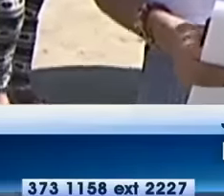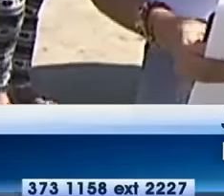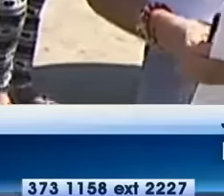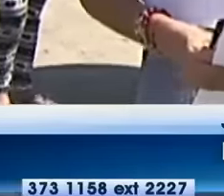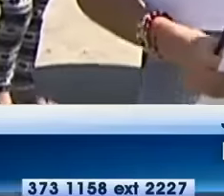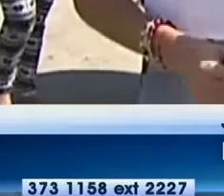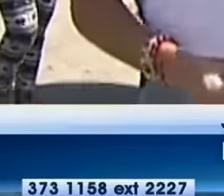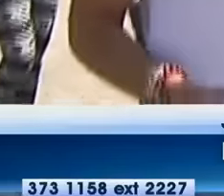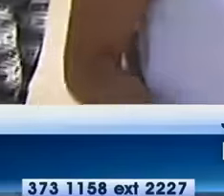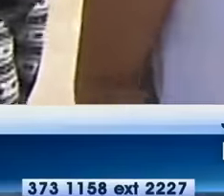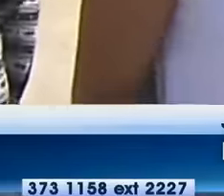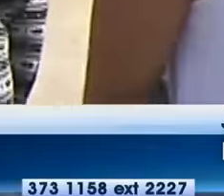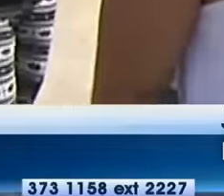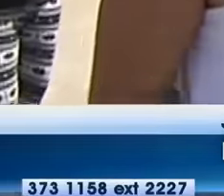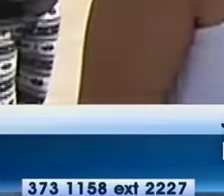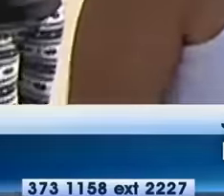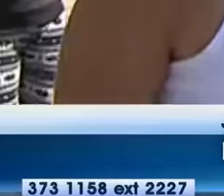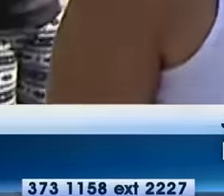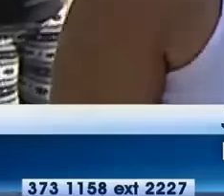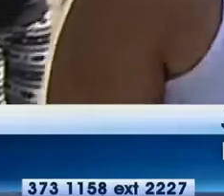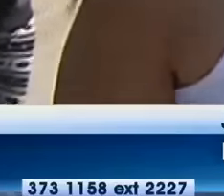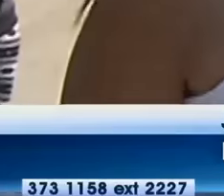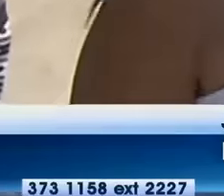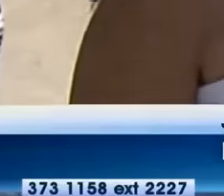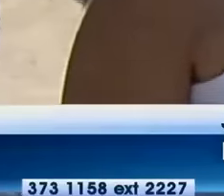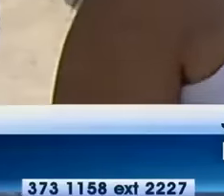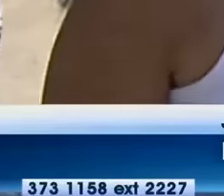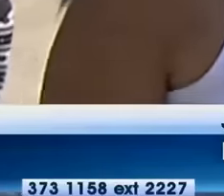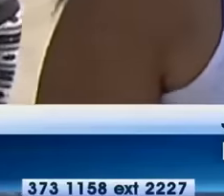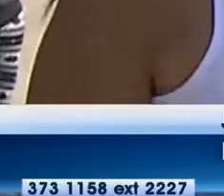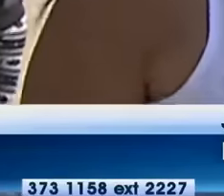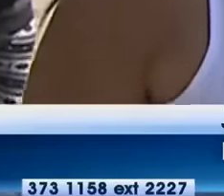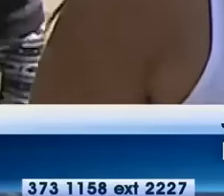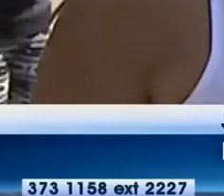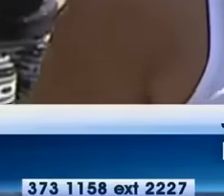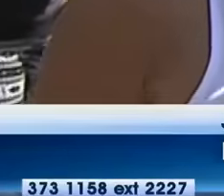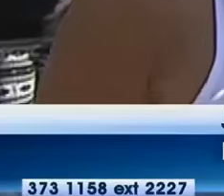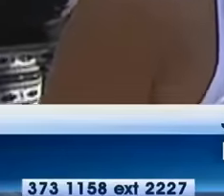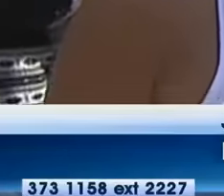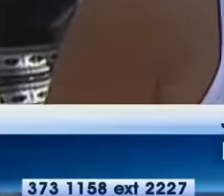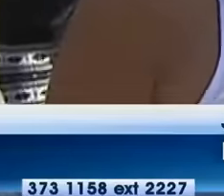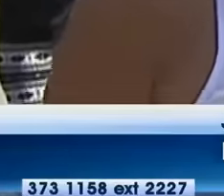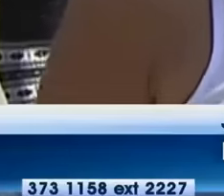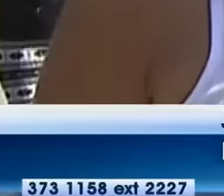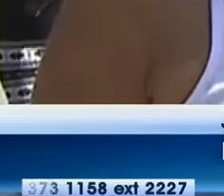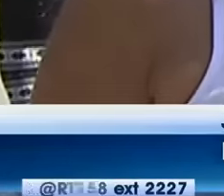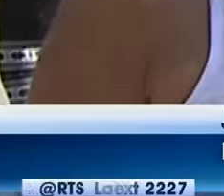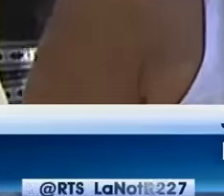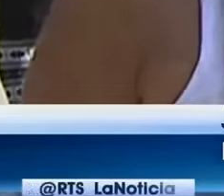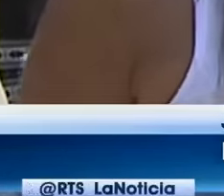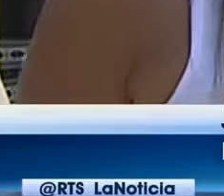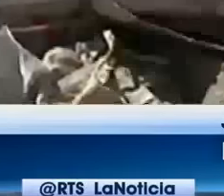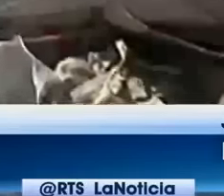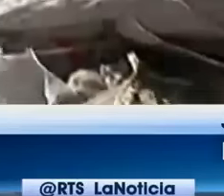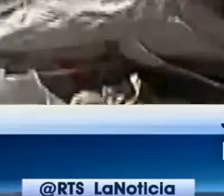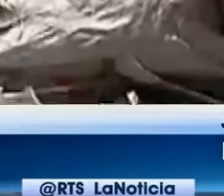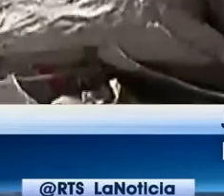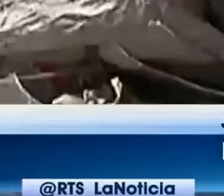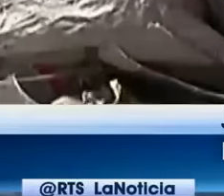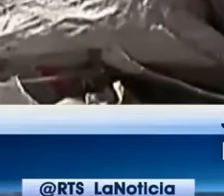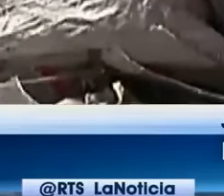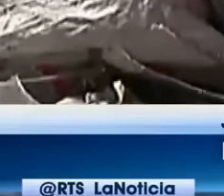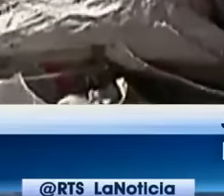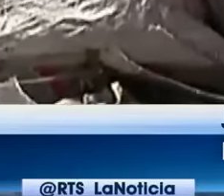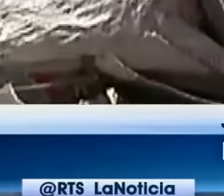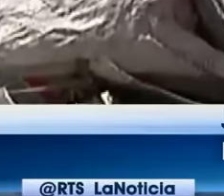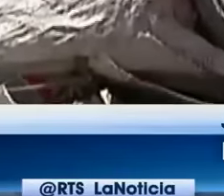sector? Bueno, muchas gracias. Yo creo que es importante recordar, antes que nada, que para mantener una ciudad limpia se necesita